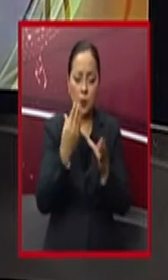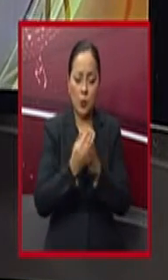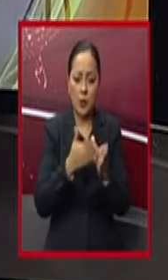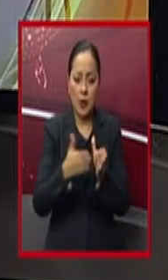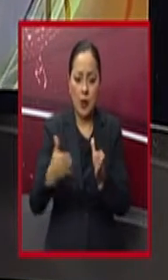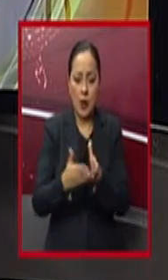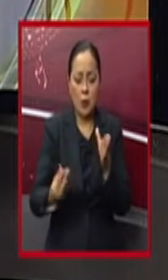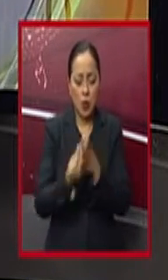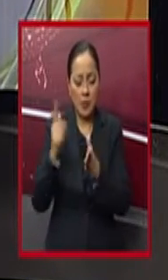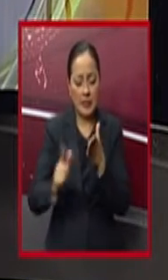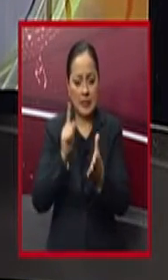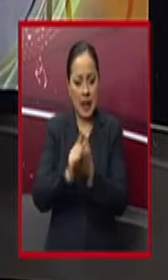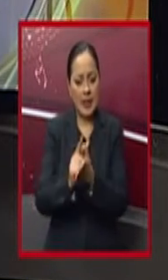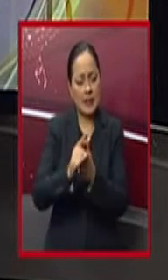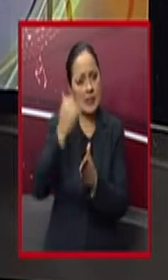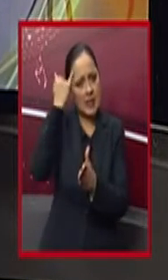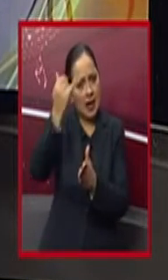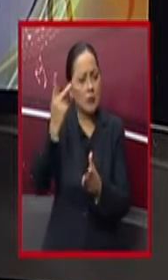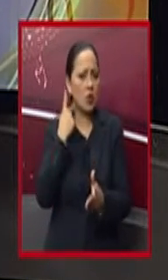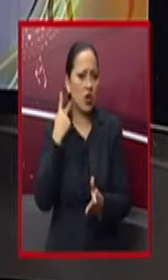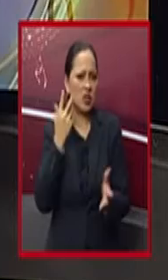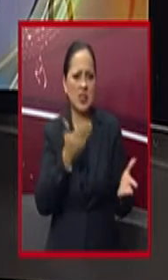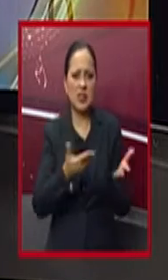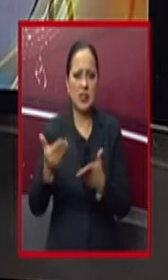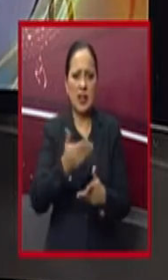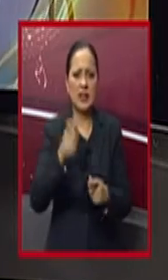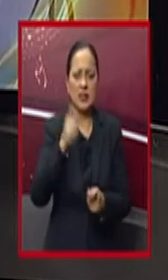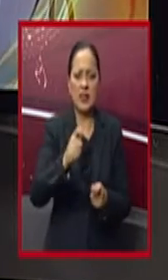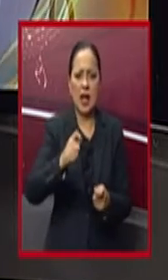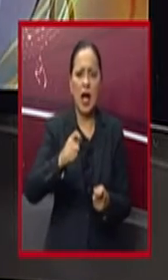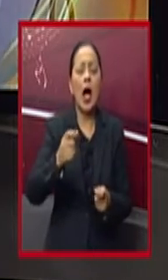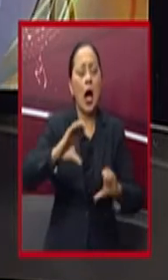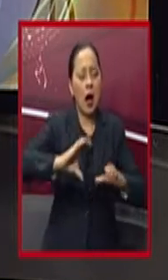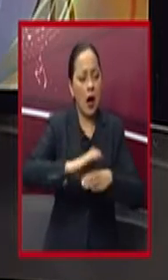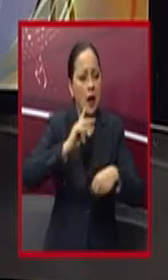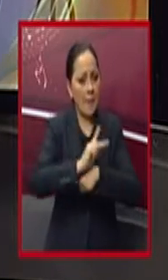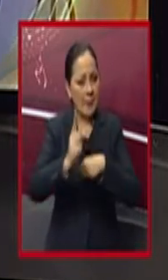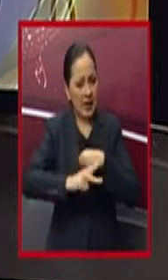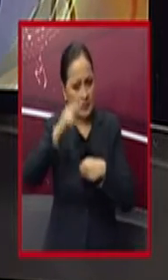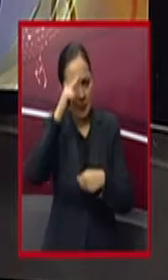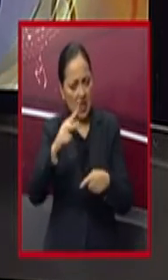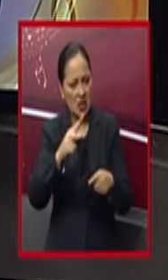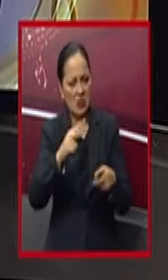de políticas neoliberales, han provocado el desmantelamiento del Estado mexicano.